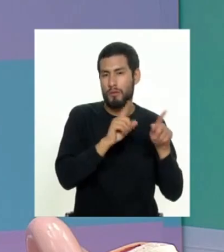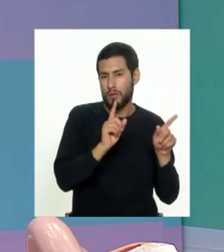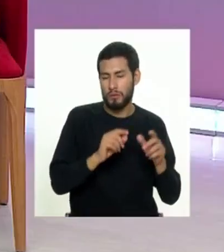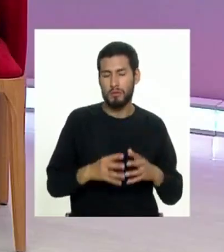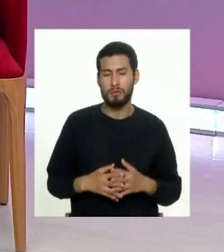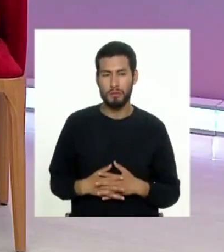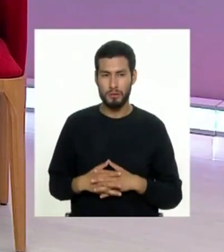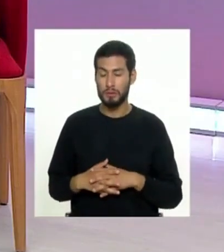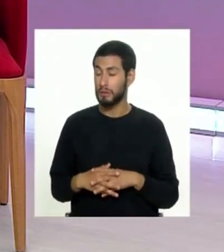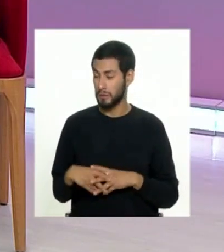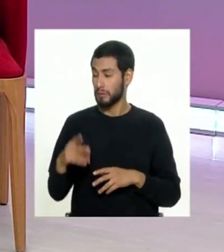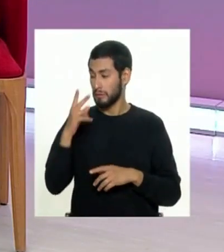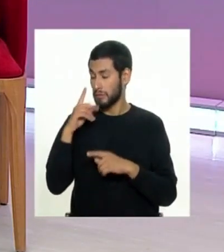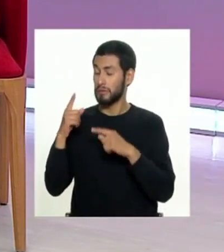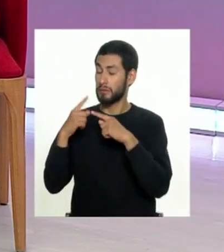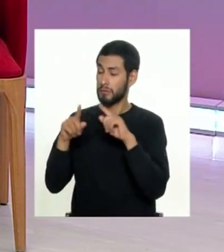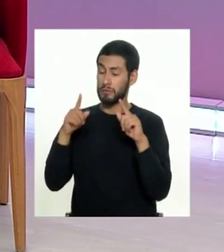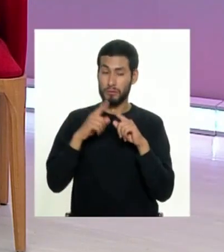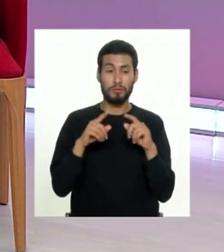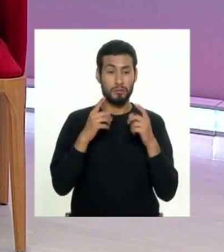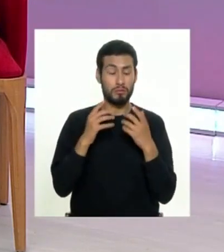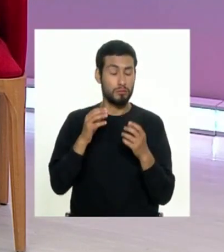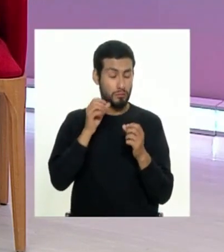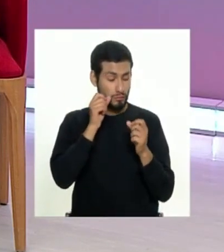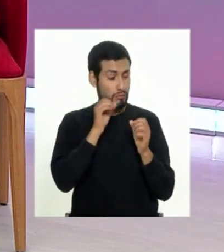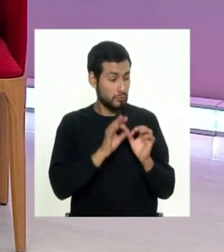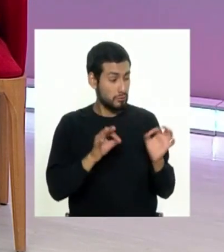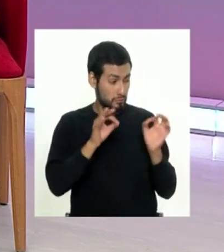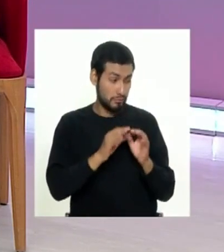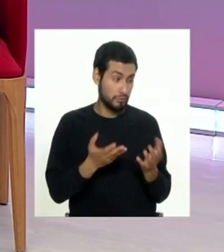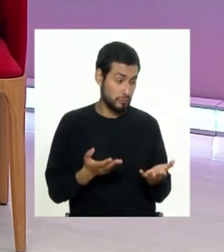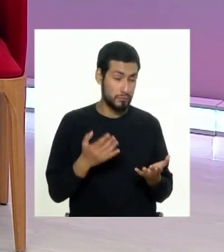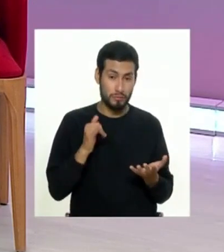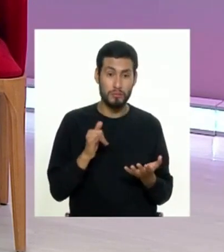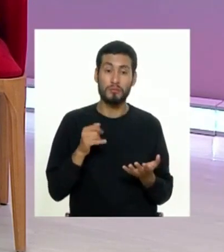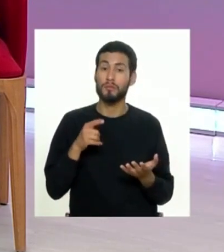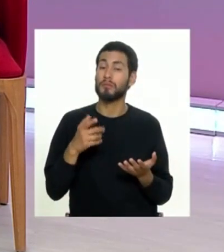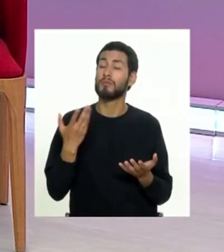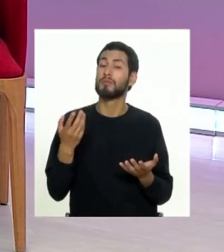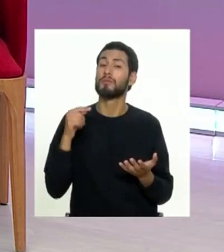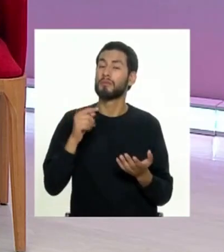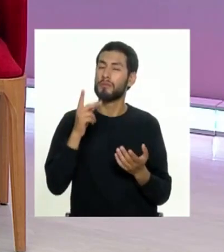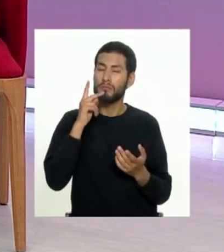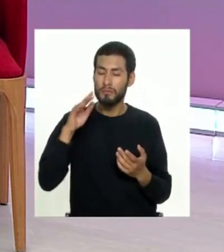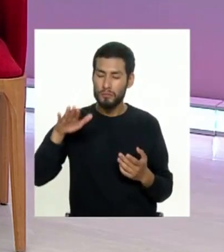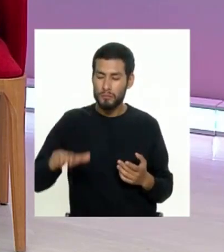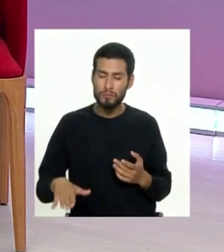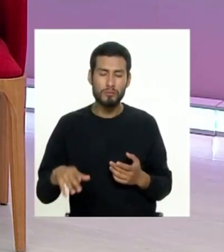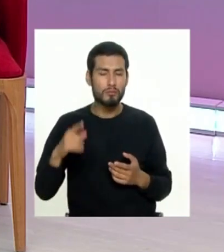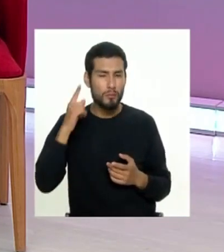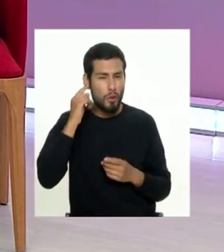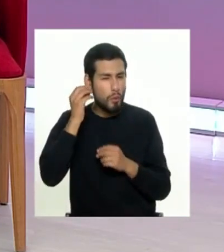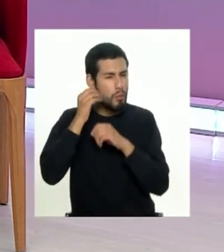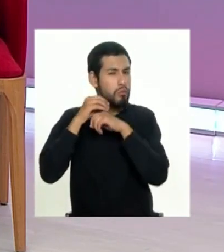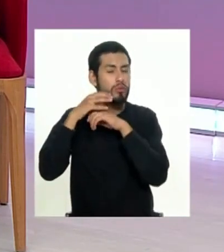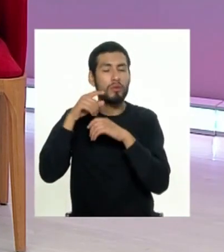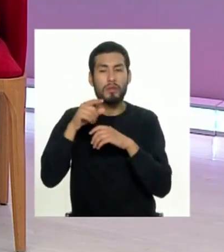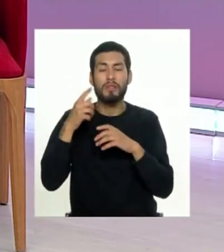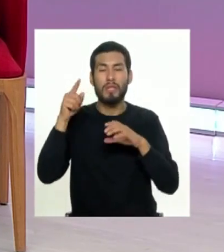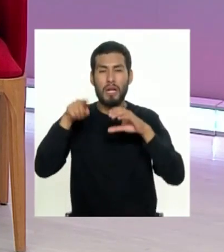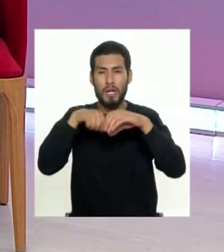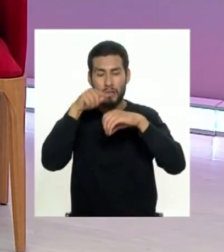No, eso es importante distinguir porque, y bueno, y muy chiquito es básicamente la inflamación, básicamente la laberintitis,